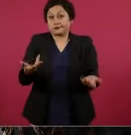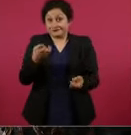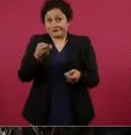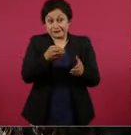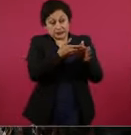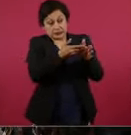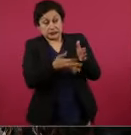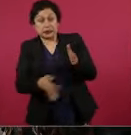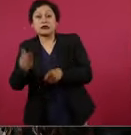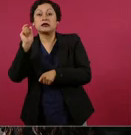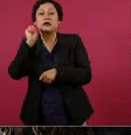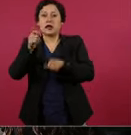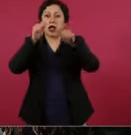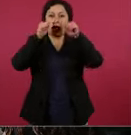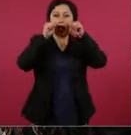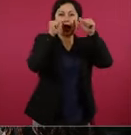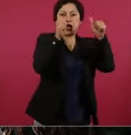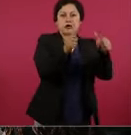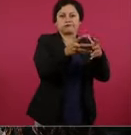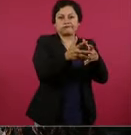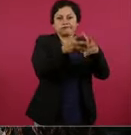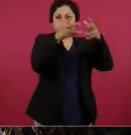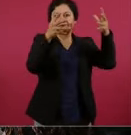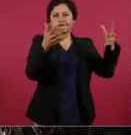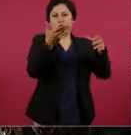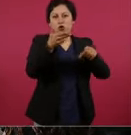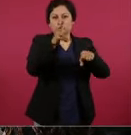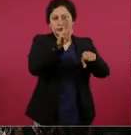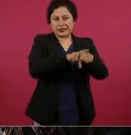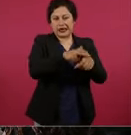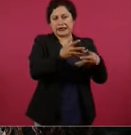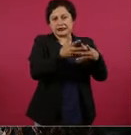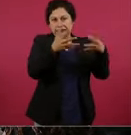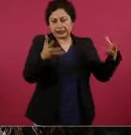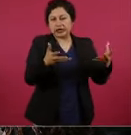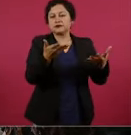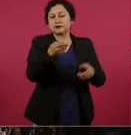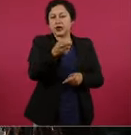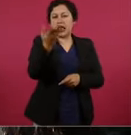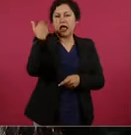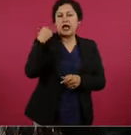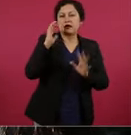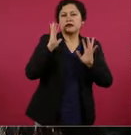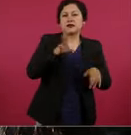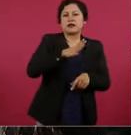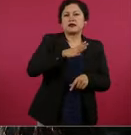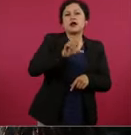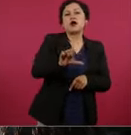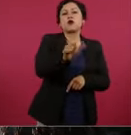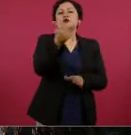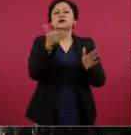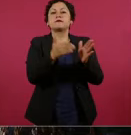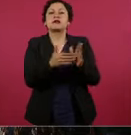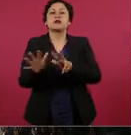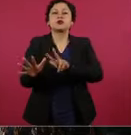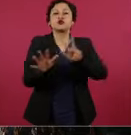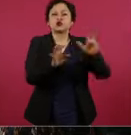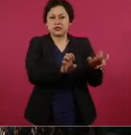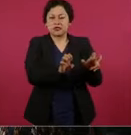unidades, la gran mayoría de ellas ya estaban construidas, son 11.800, pero no todas estaban